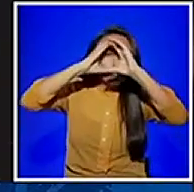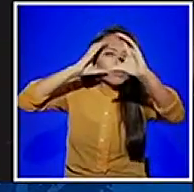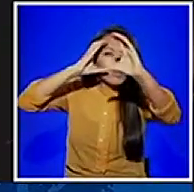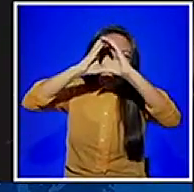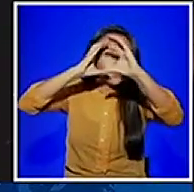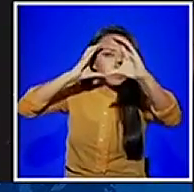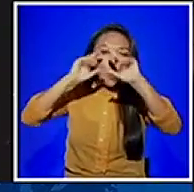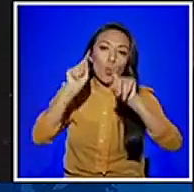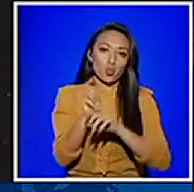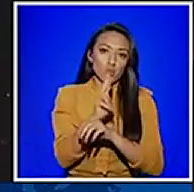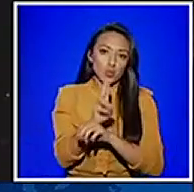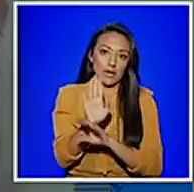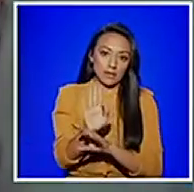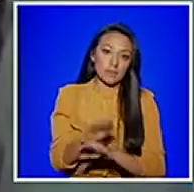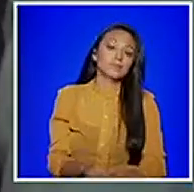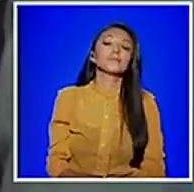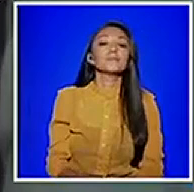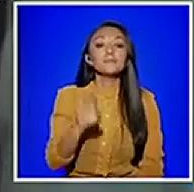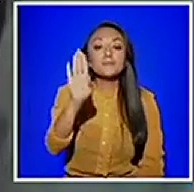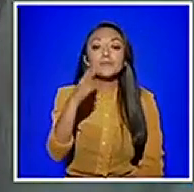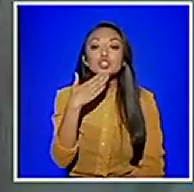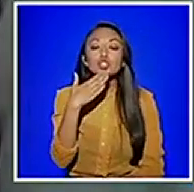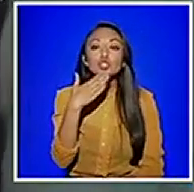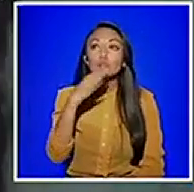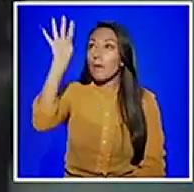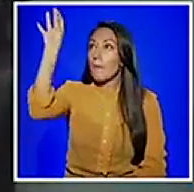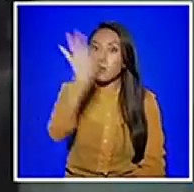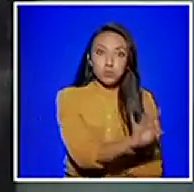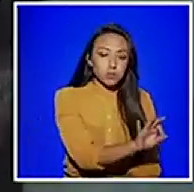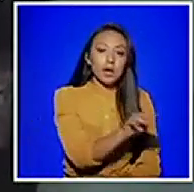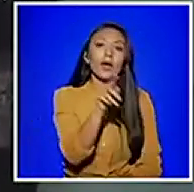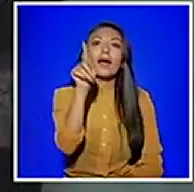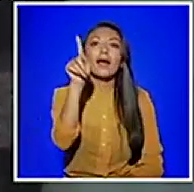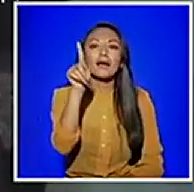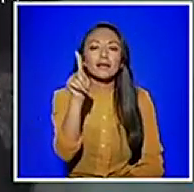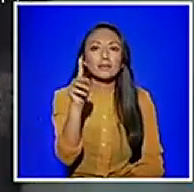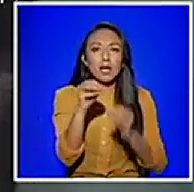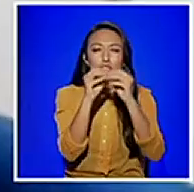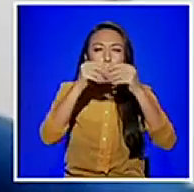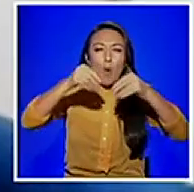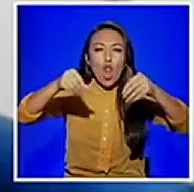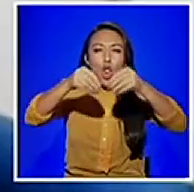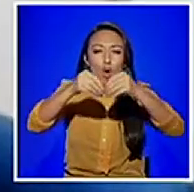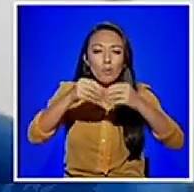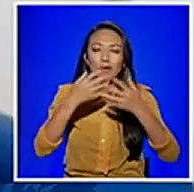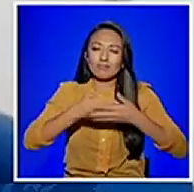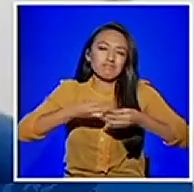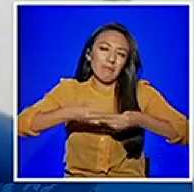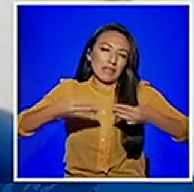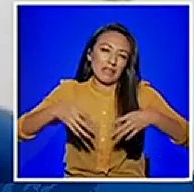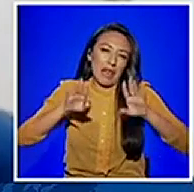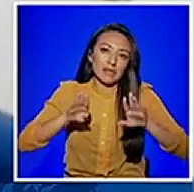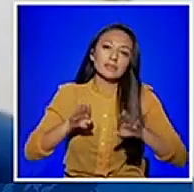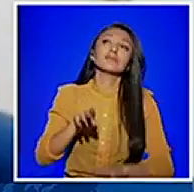telescopios. Es un cuerpo helado, es un cuerpo lleno de polvo, gas, materia congelada, que